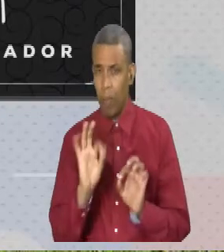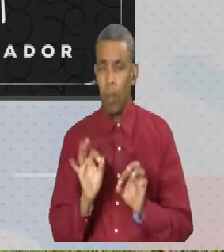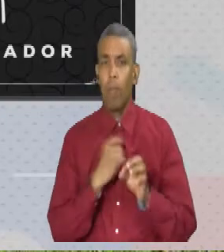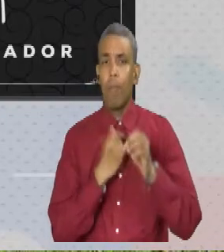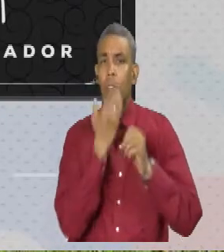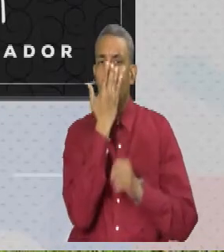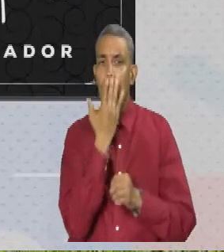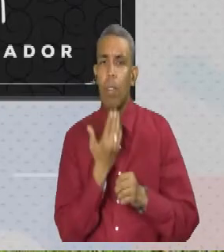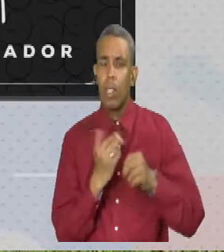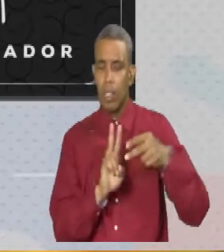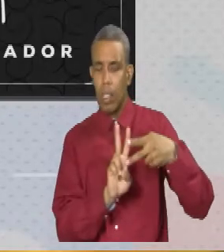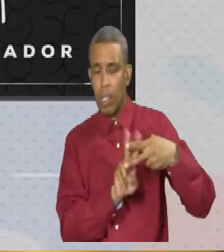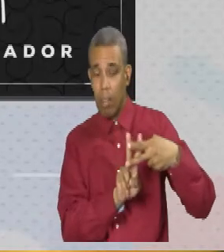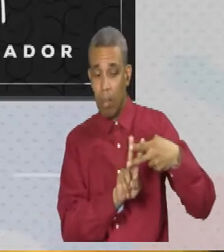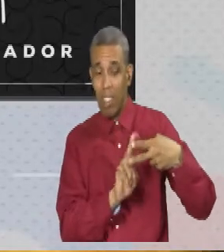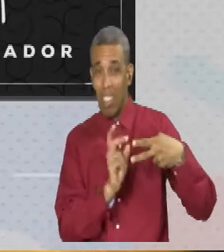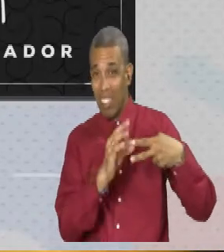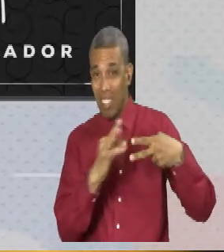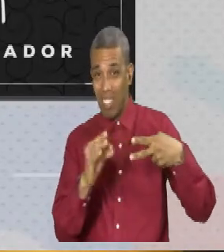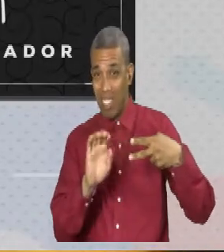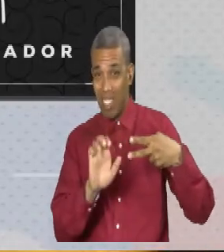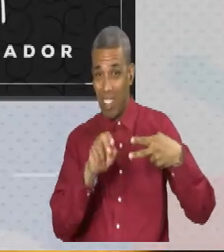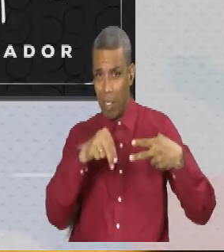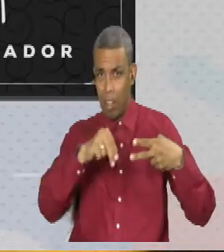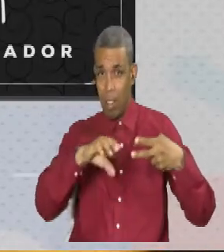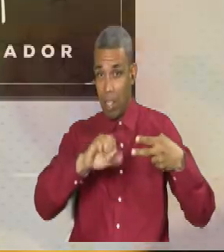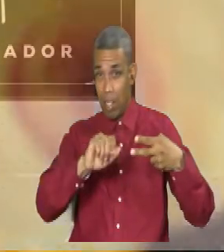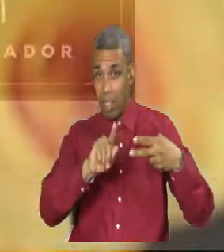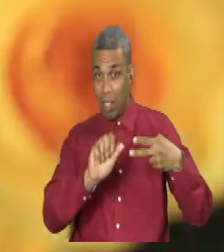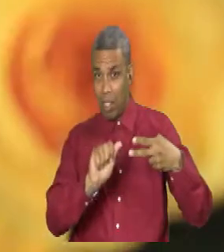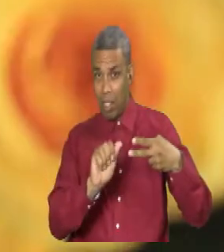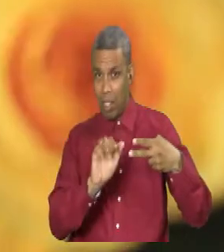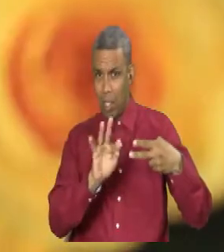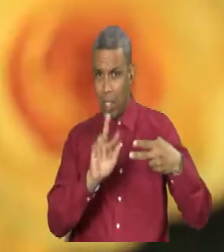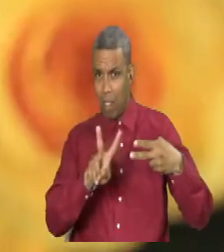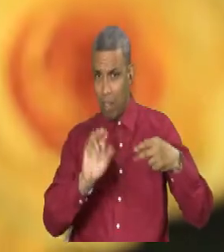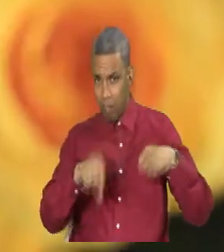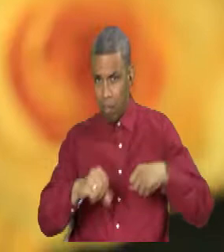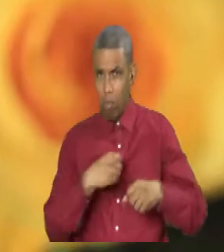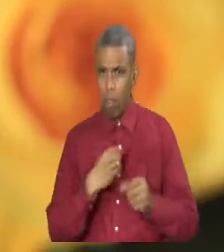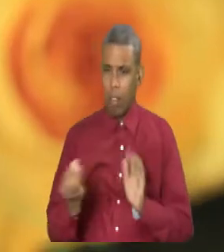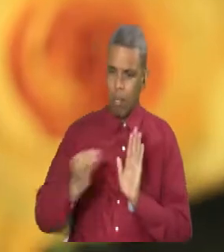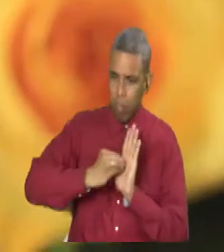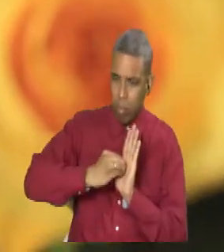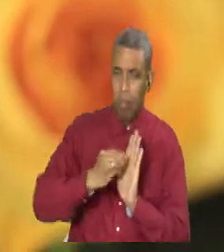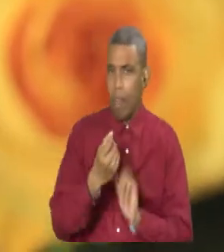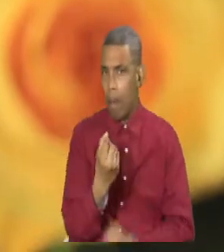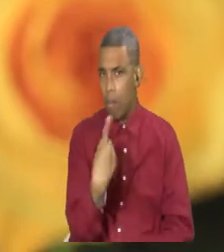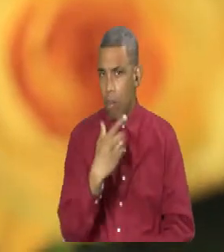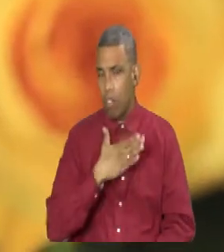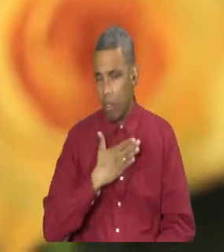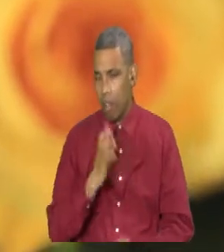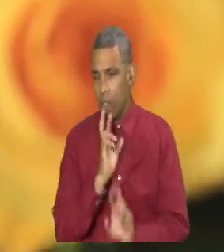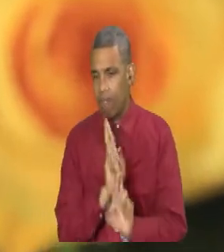TV también pueden mandar sus preguntas acerca de decoración, como a manera de comentario, por un mensaje interno.